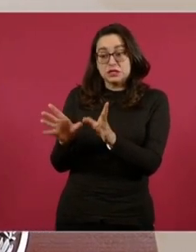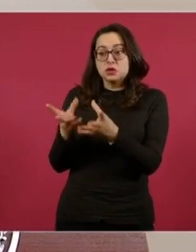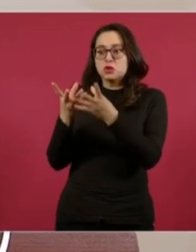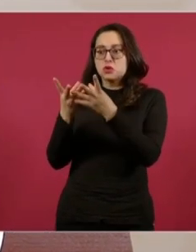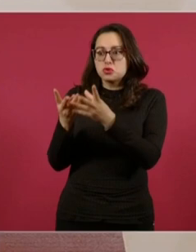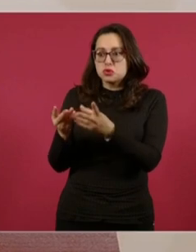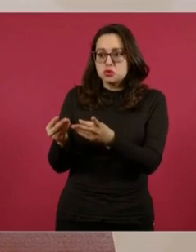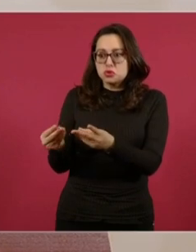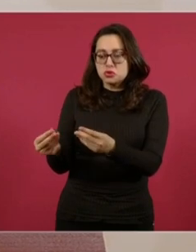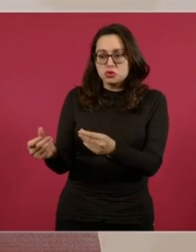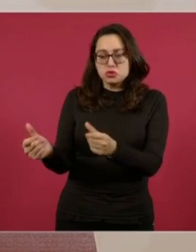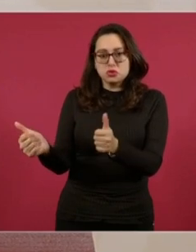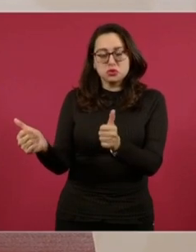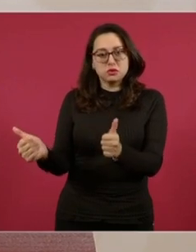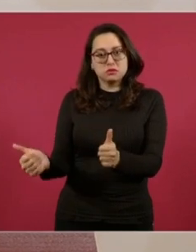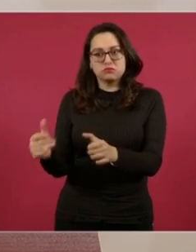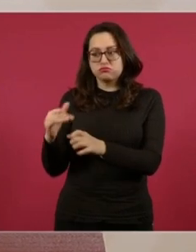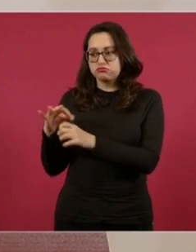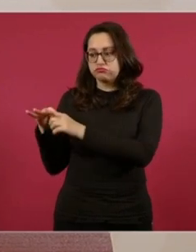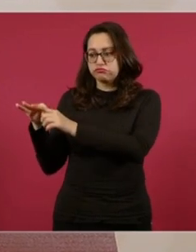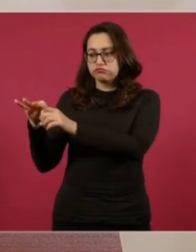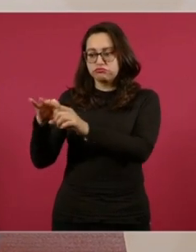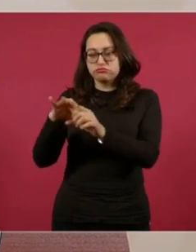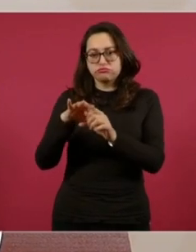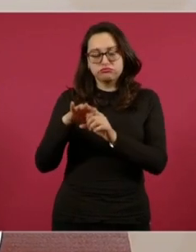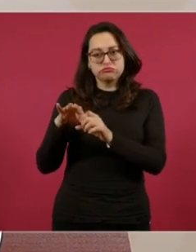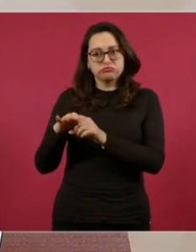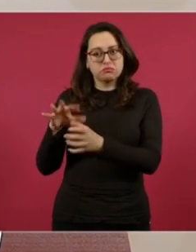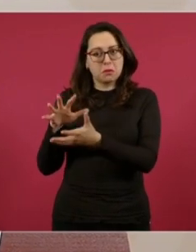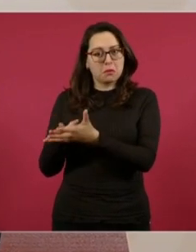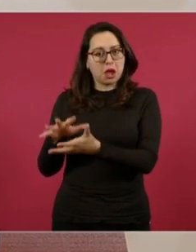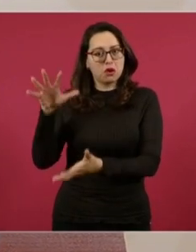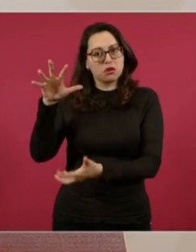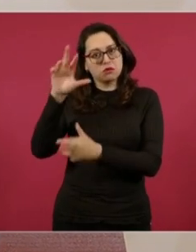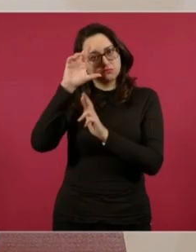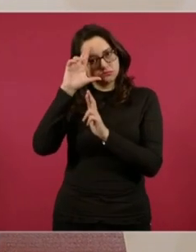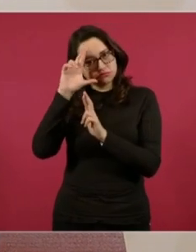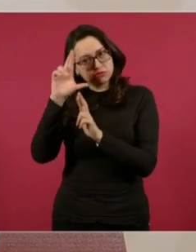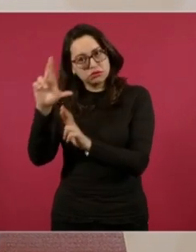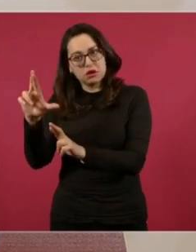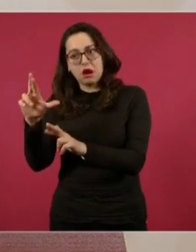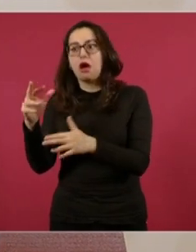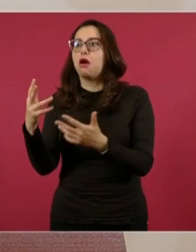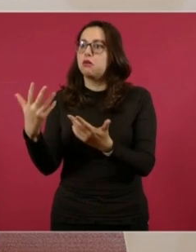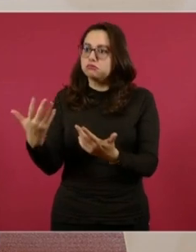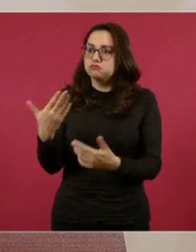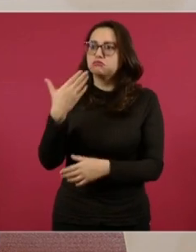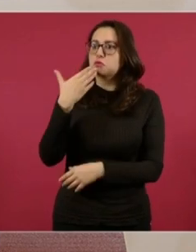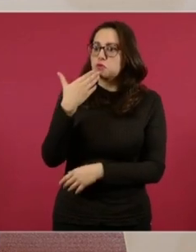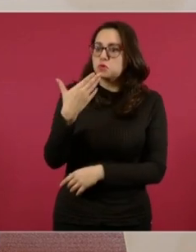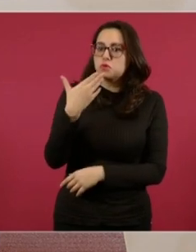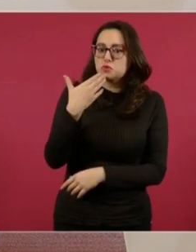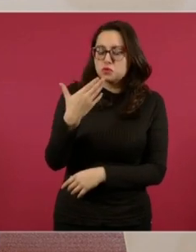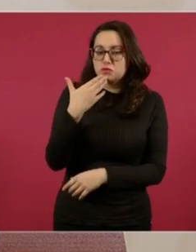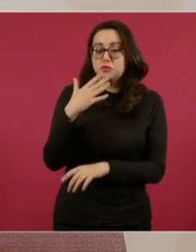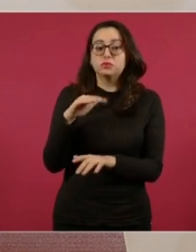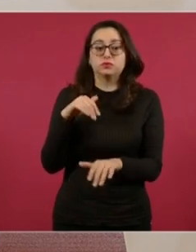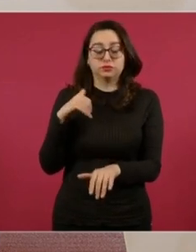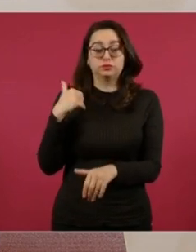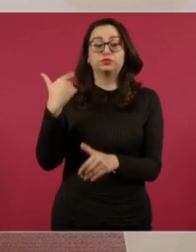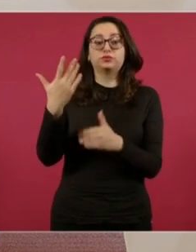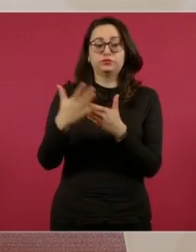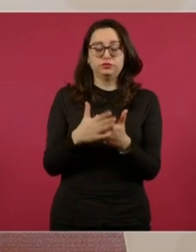respetando la voluntad del pueblo de Guatemala, y va a tomar posesión